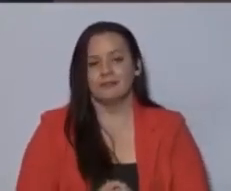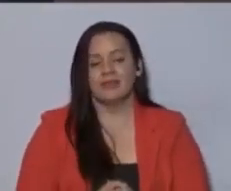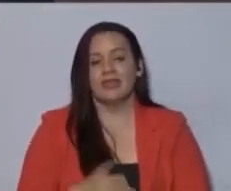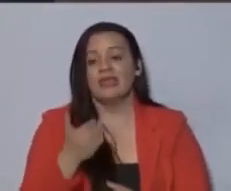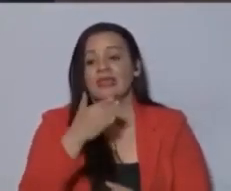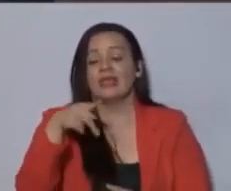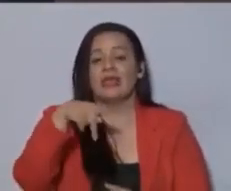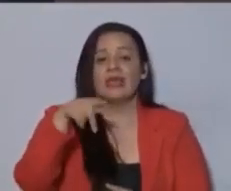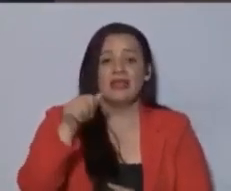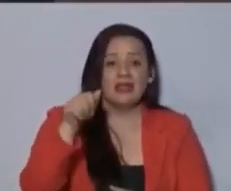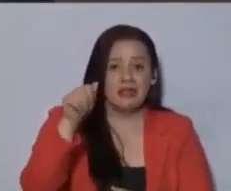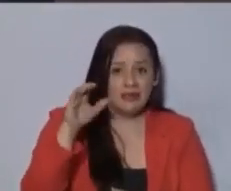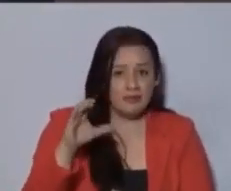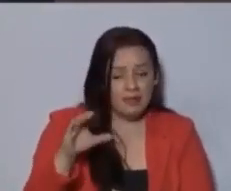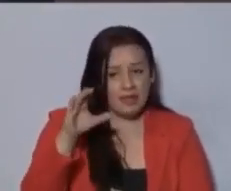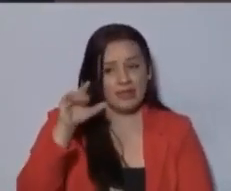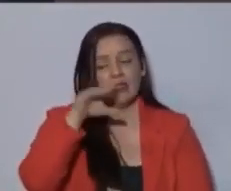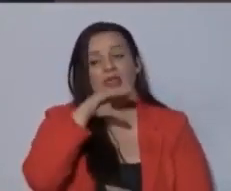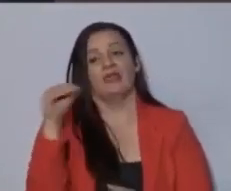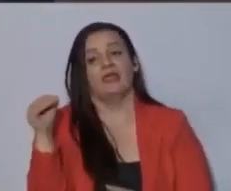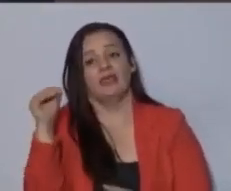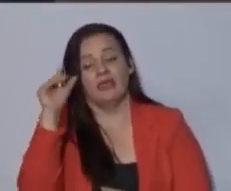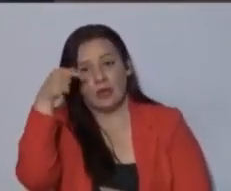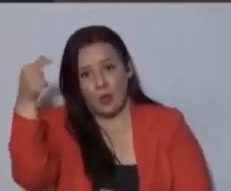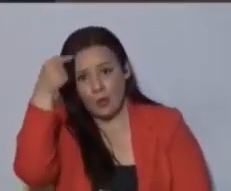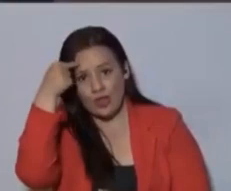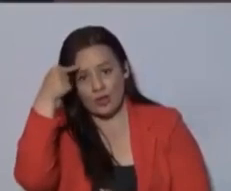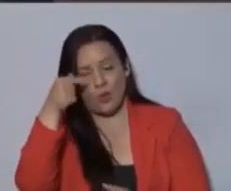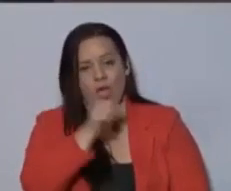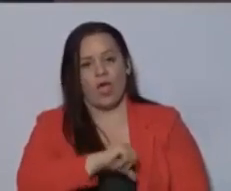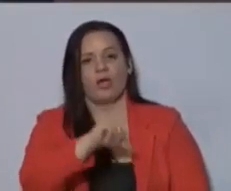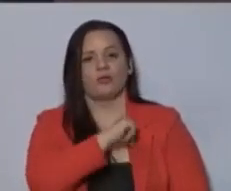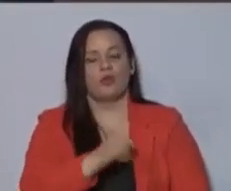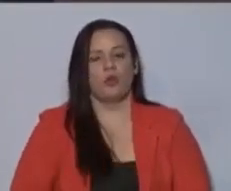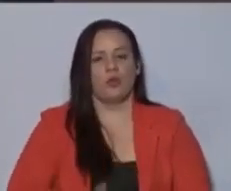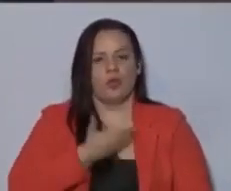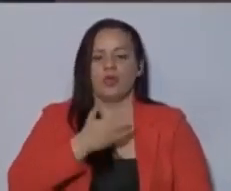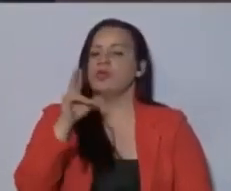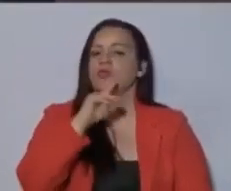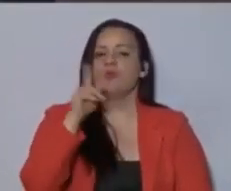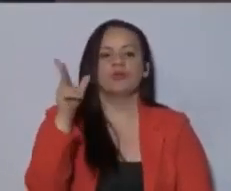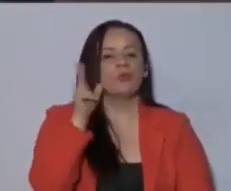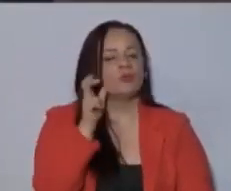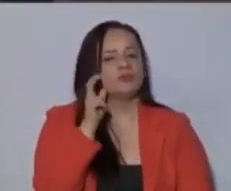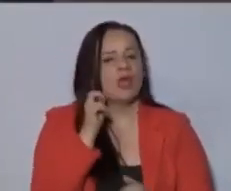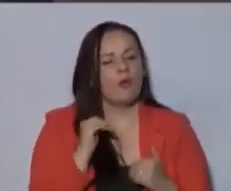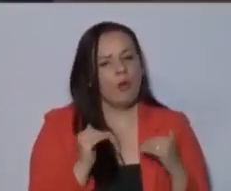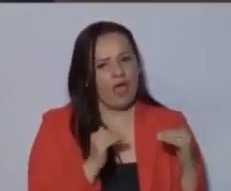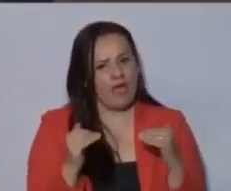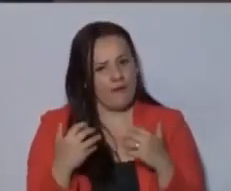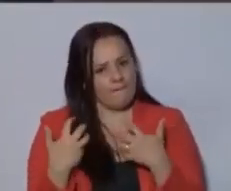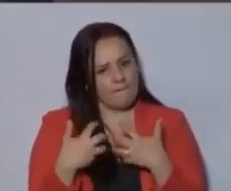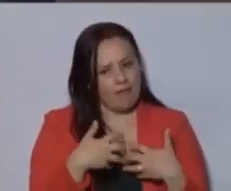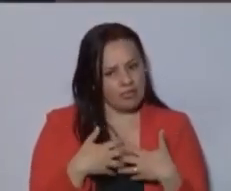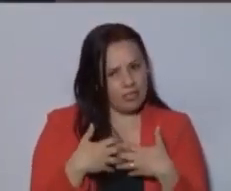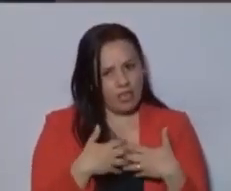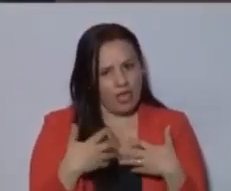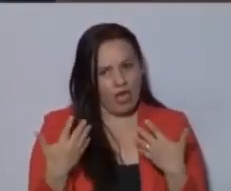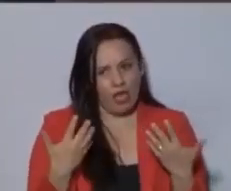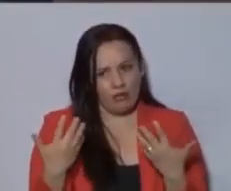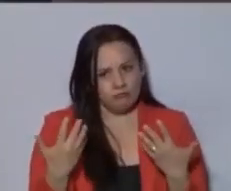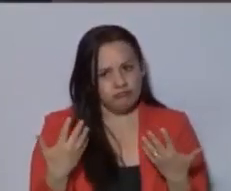que la fracción de gobierno y el gobierno actúan con arrogancia y no escuchan con empatía. Hace un